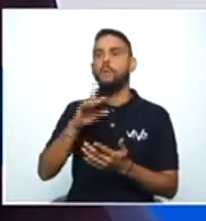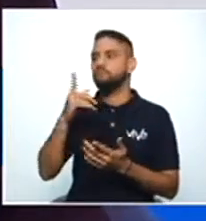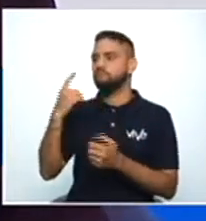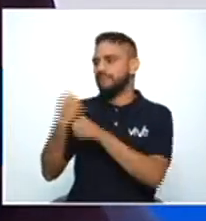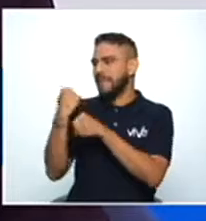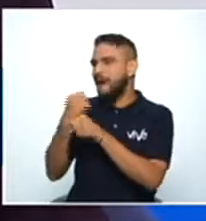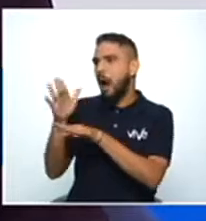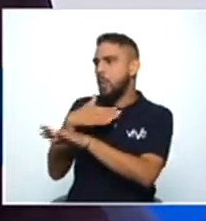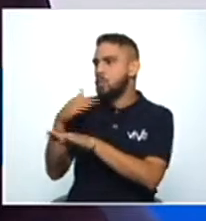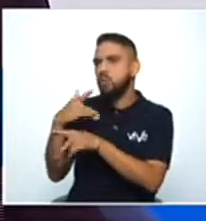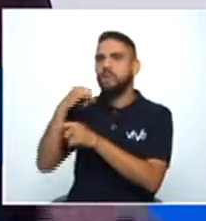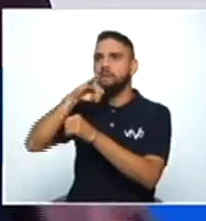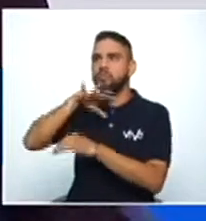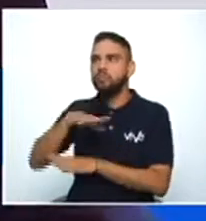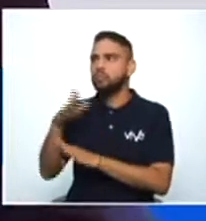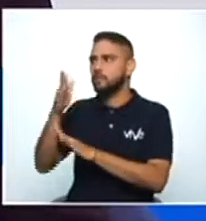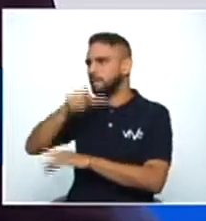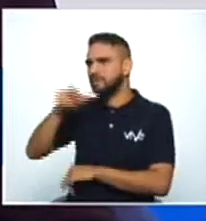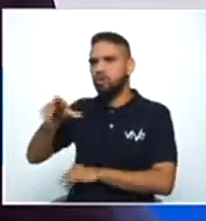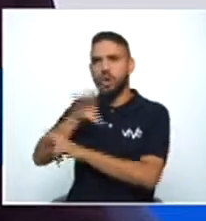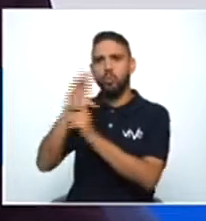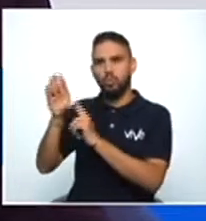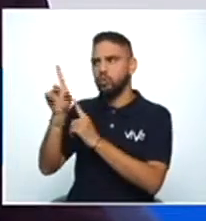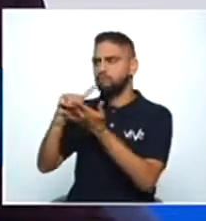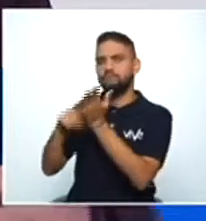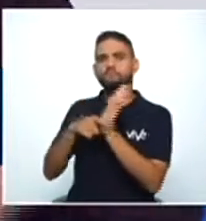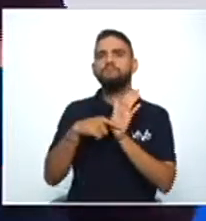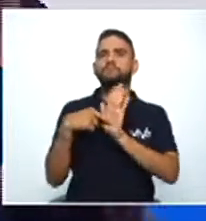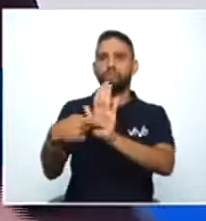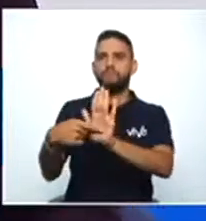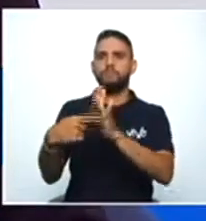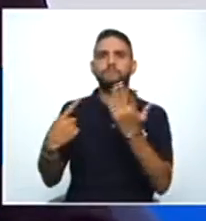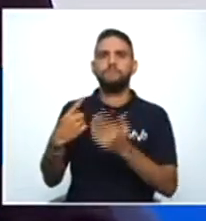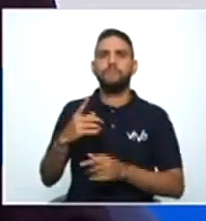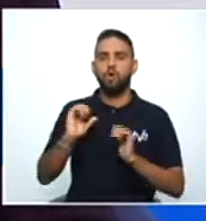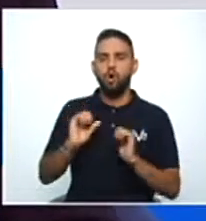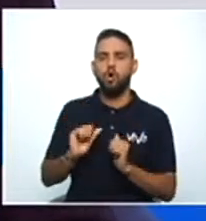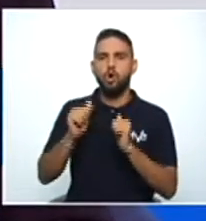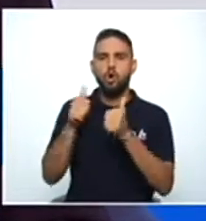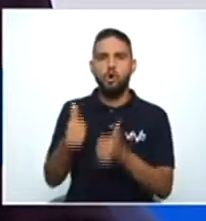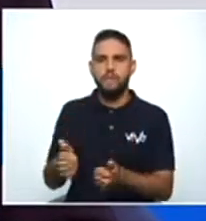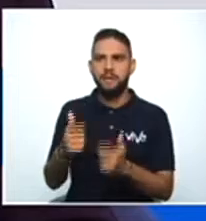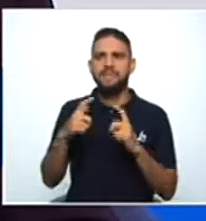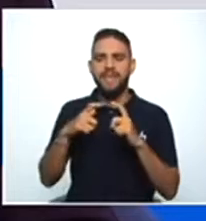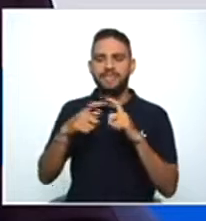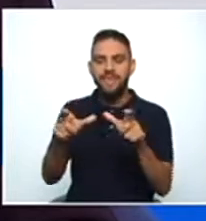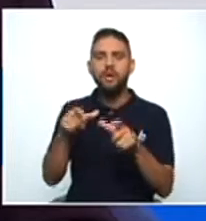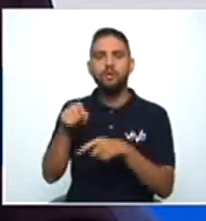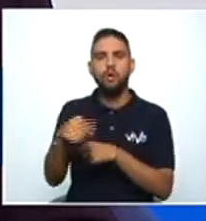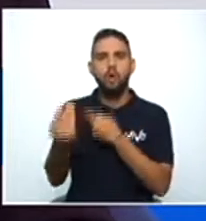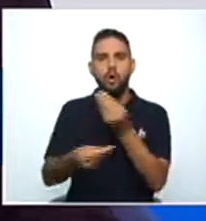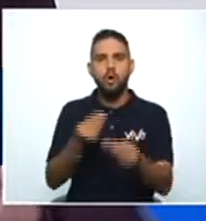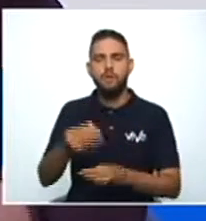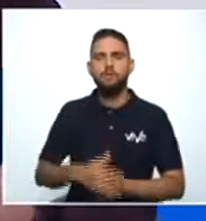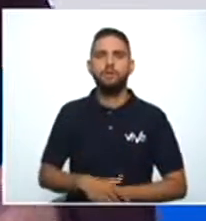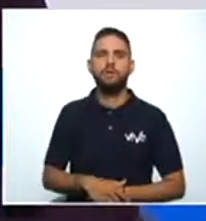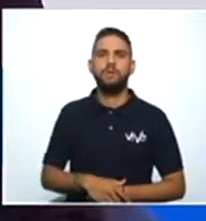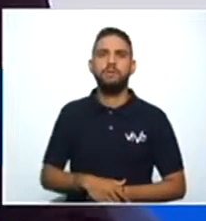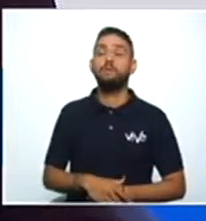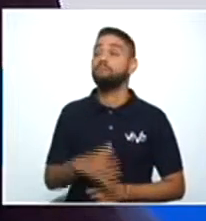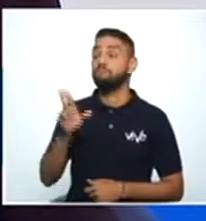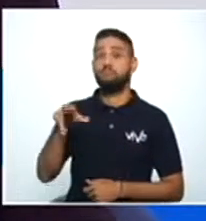musical de nuestros artistas venezolanos y en ese sentido para eso se crea esta plataforma discográfica sin duda alguna es un